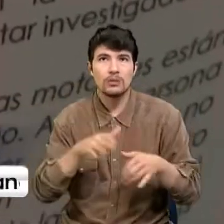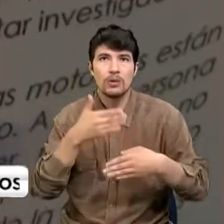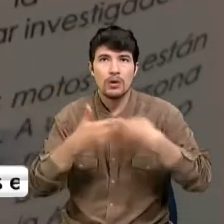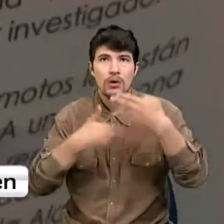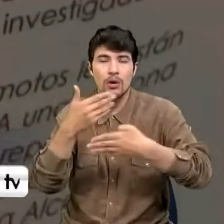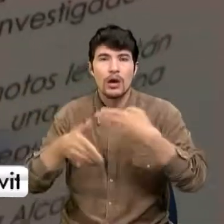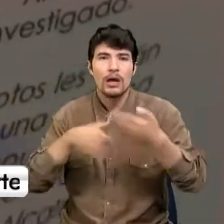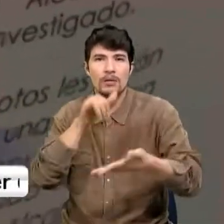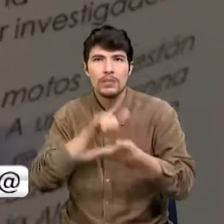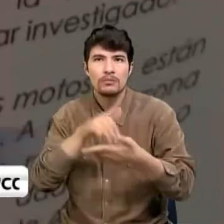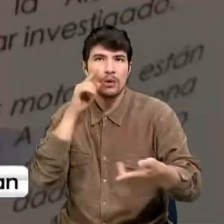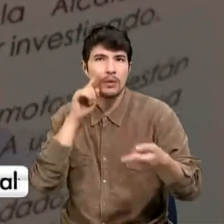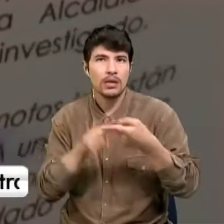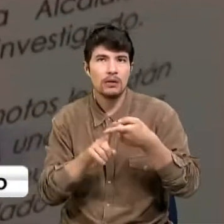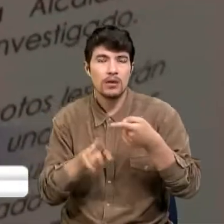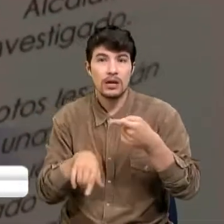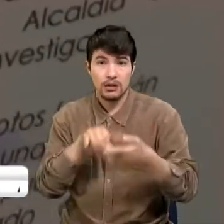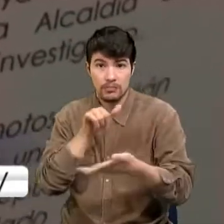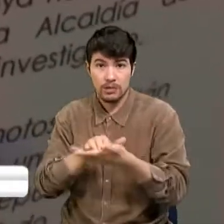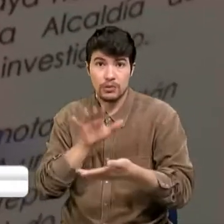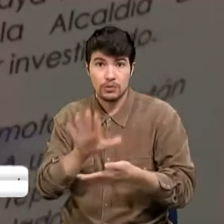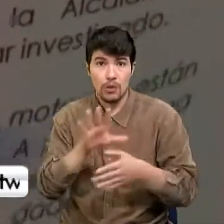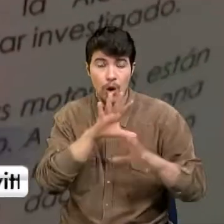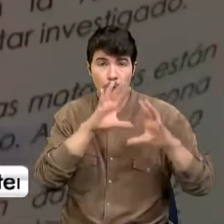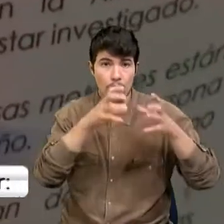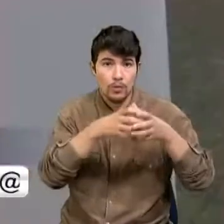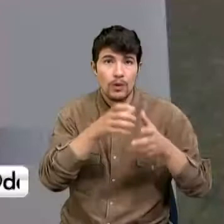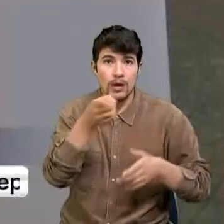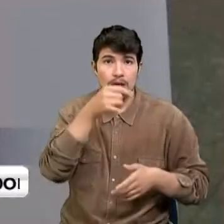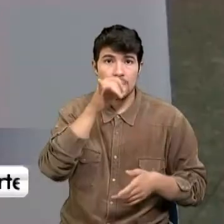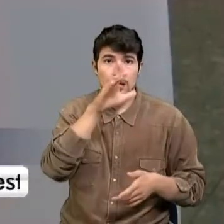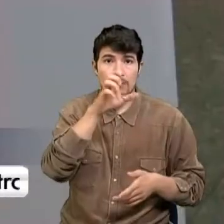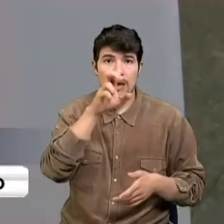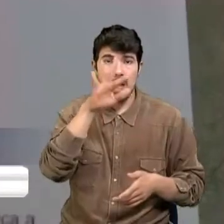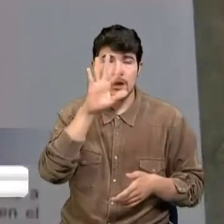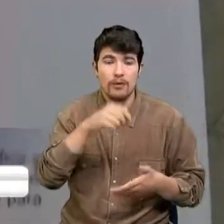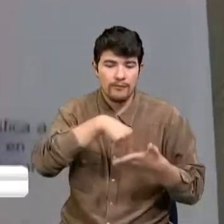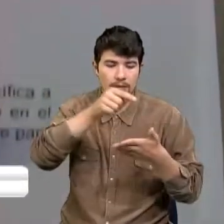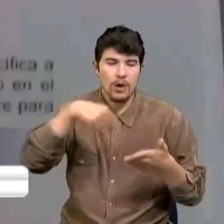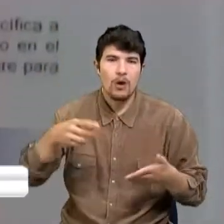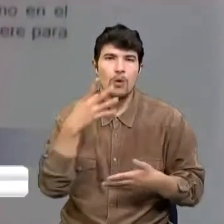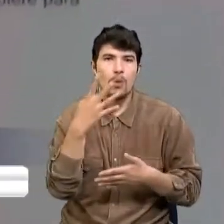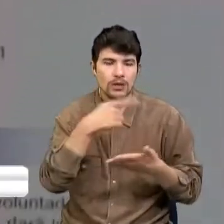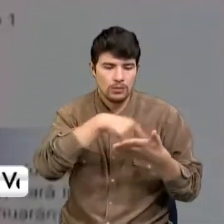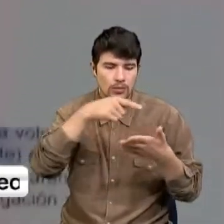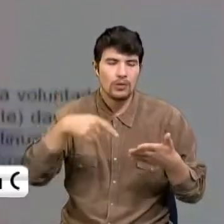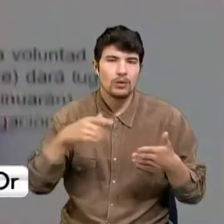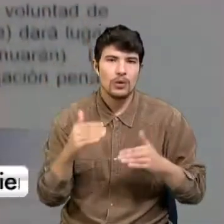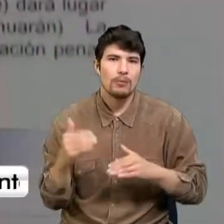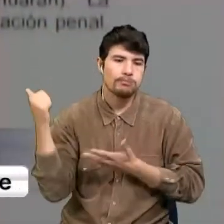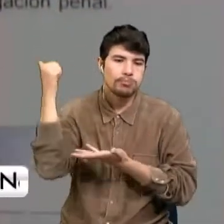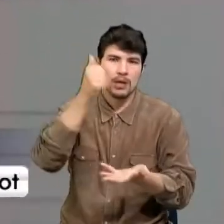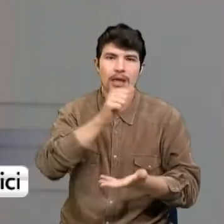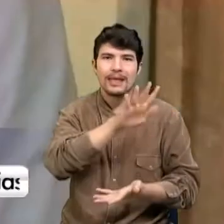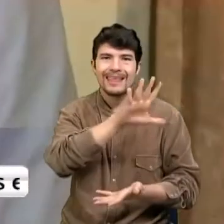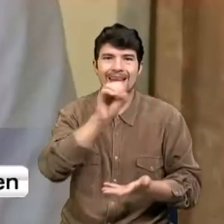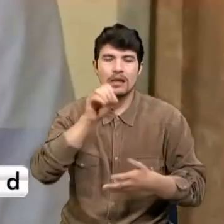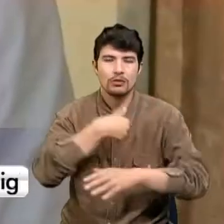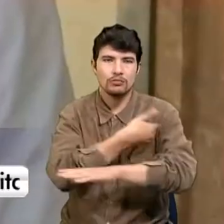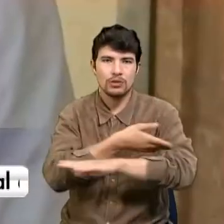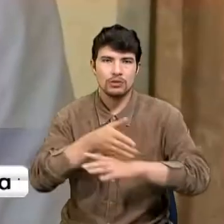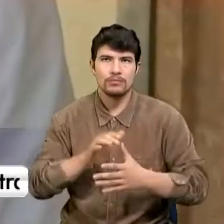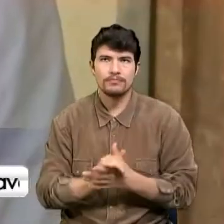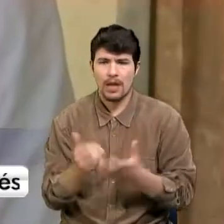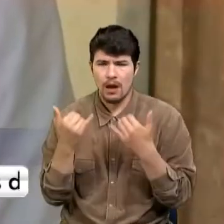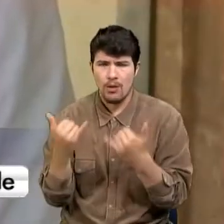mismo objetivo y que gilberto barajas firmo cuatro contratos que superan los 500 millones de pesos en el momento no